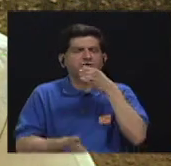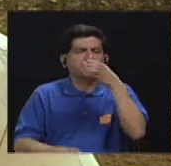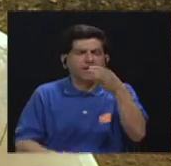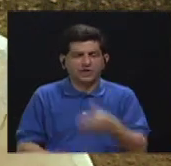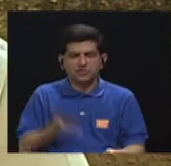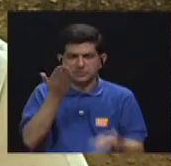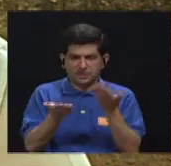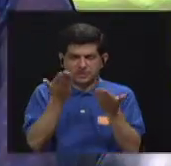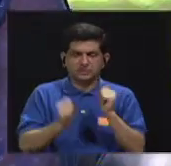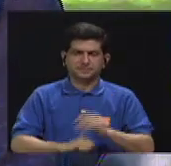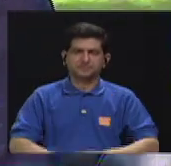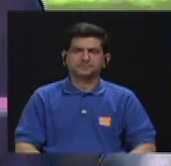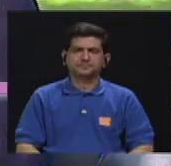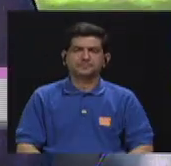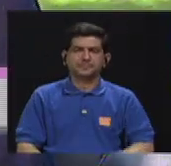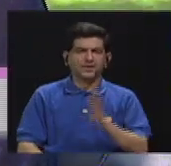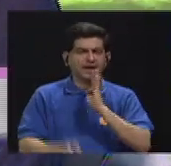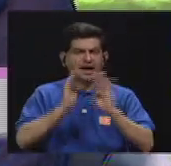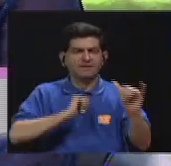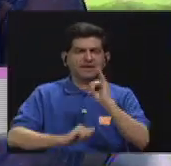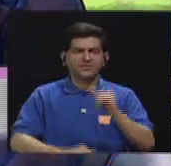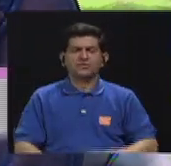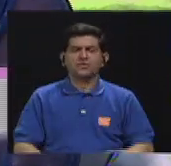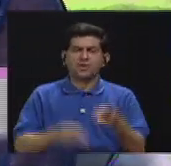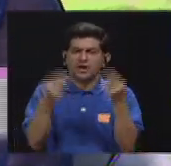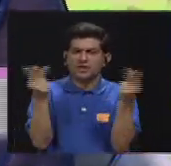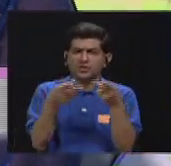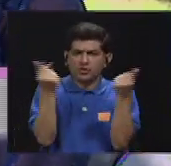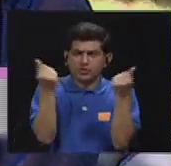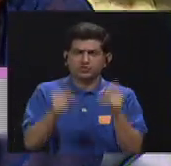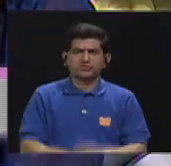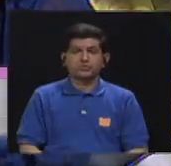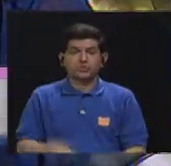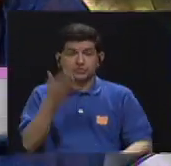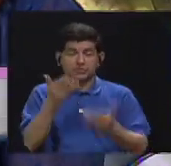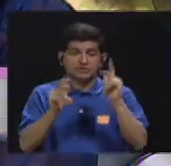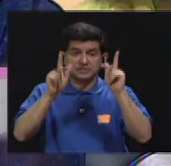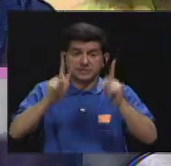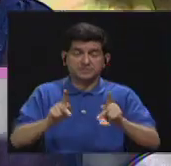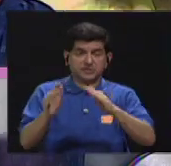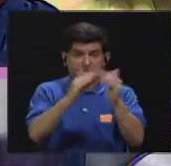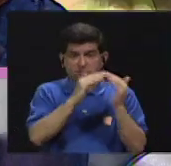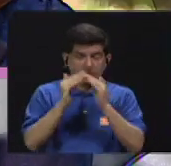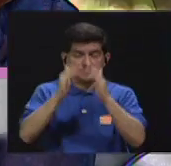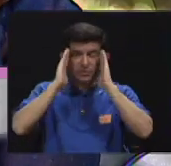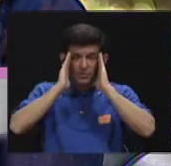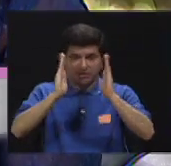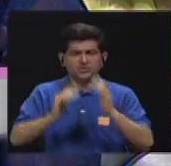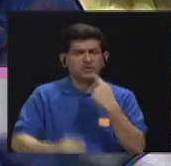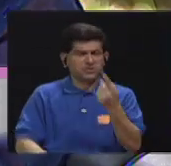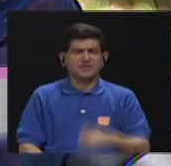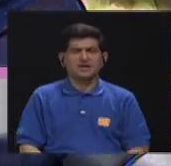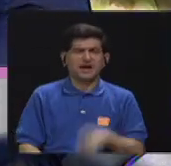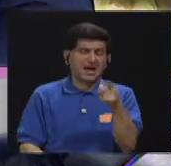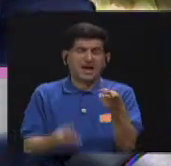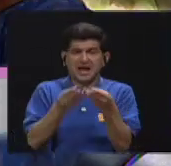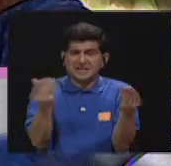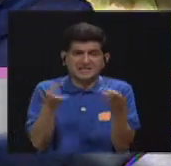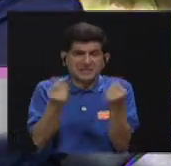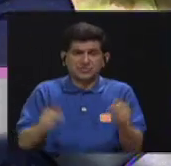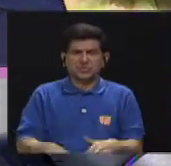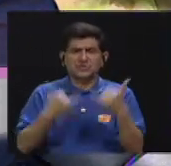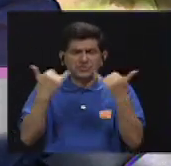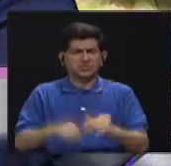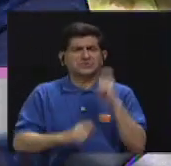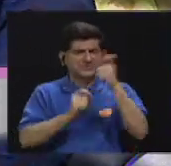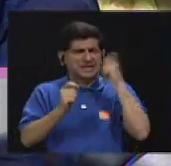recomendaciones como tal. Uh-huh. Hablando también un poco de los costos, ¿verdad, doctor? Porque tal vez muchas de las poblaciones que nos están escuchando dirán, bueno, es que esos productos son